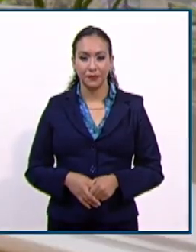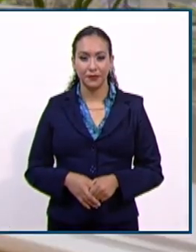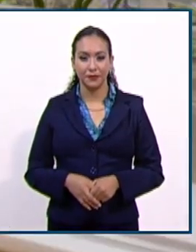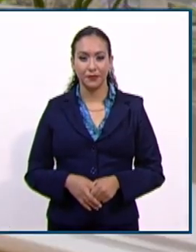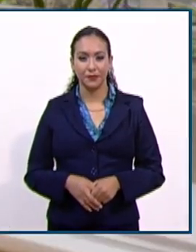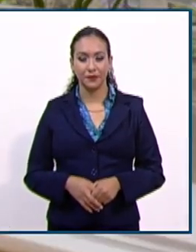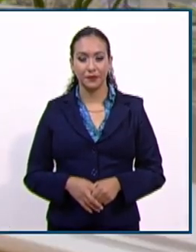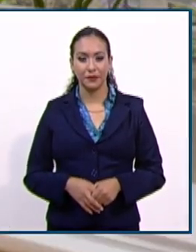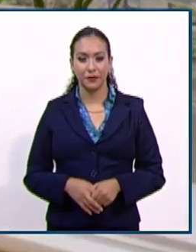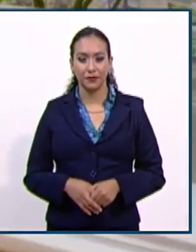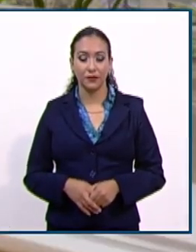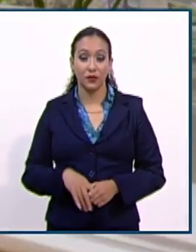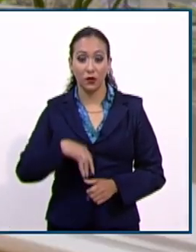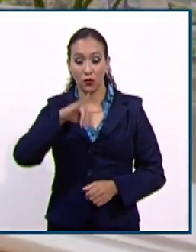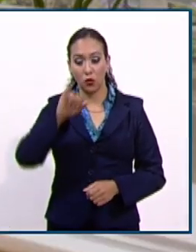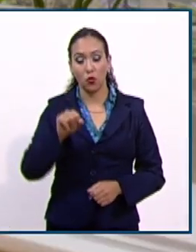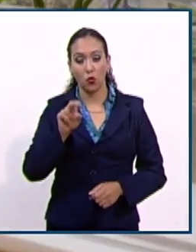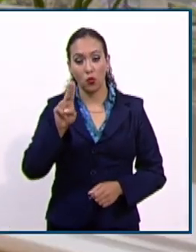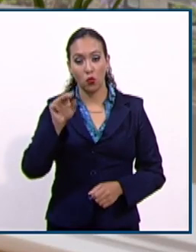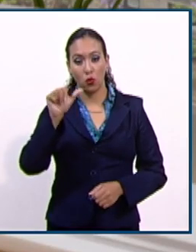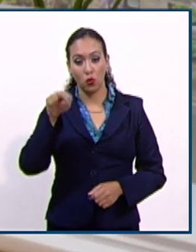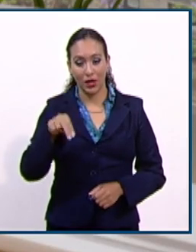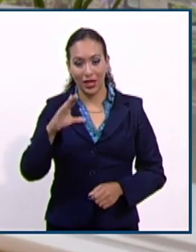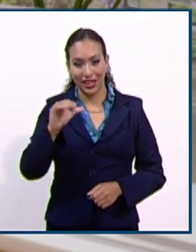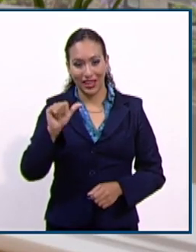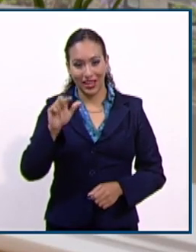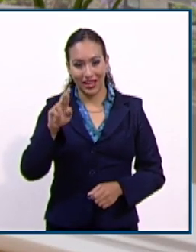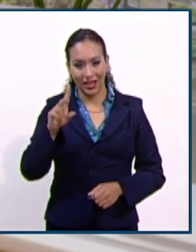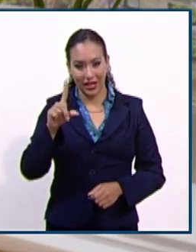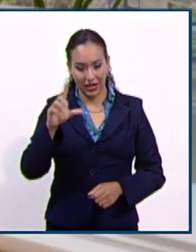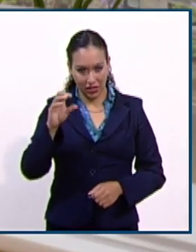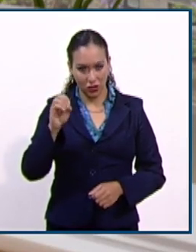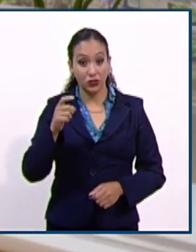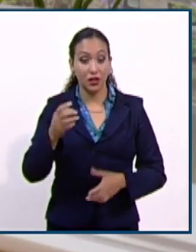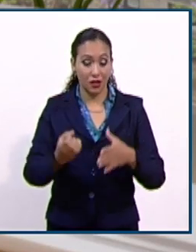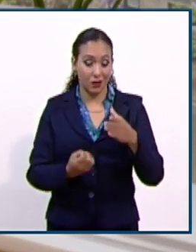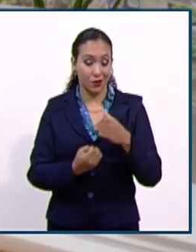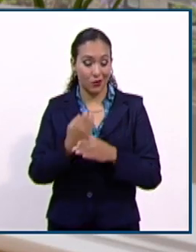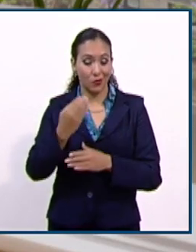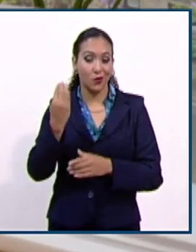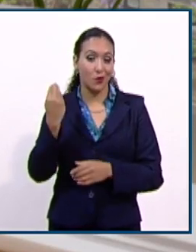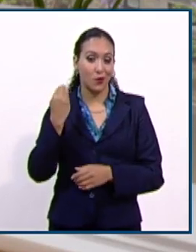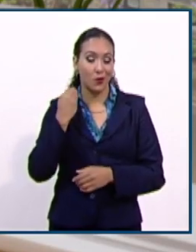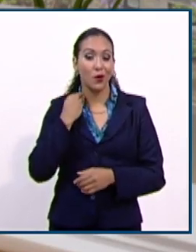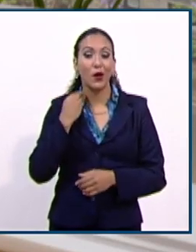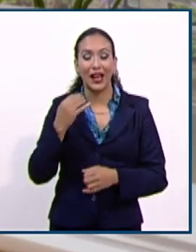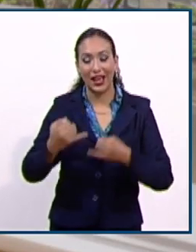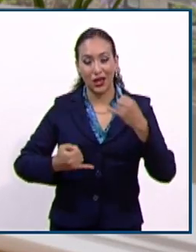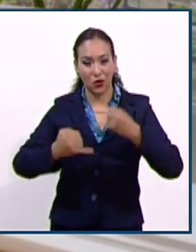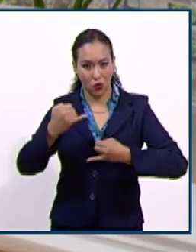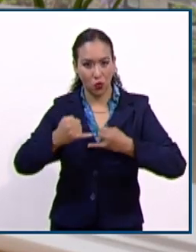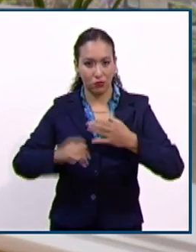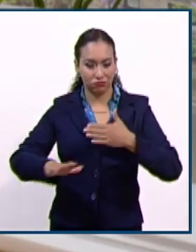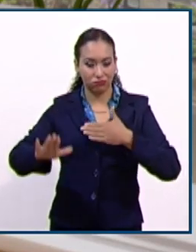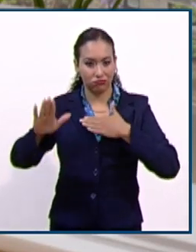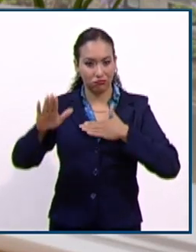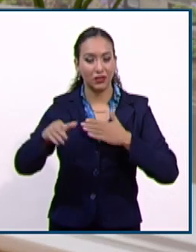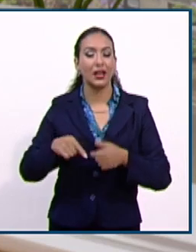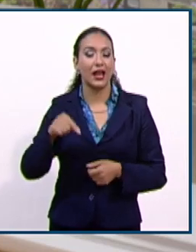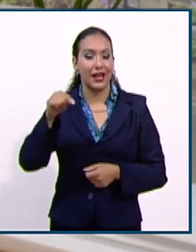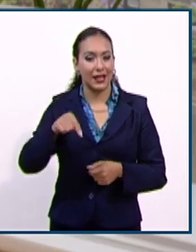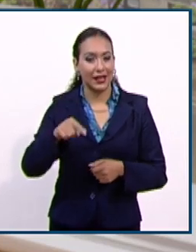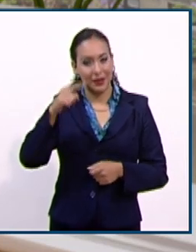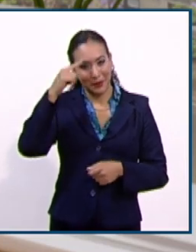Juan Carlos Carrillo Quintero es uno de los nuevos jueces de distrito que rindieron protesta en sesión solemne conjunta de plenos de la Suprema Corte